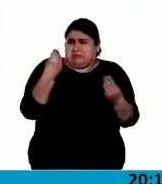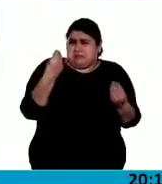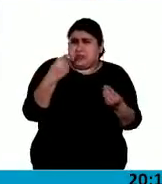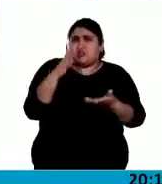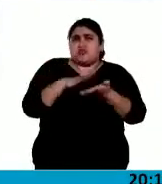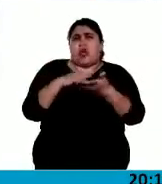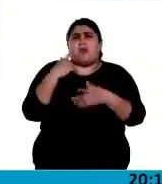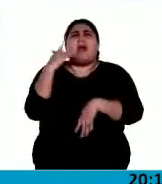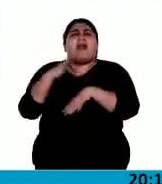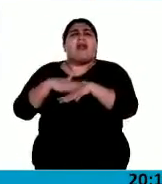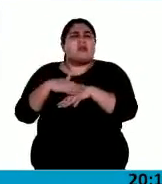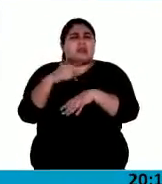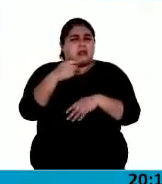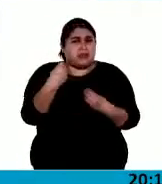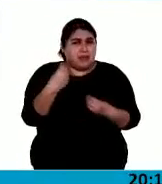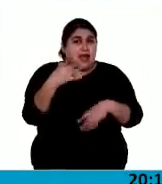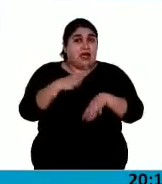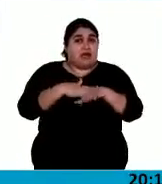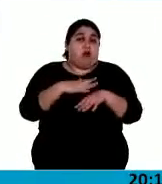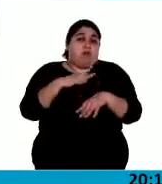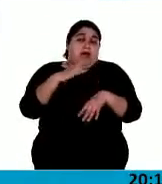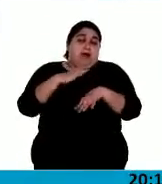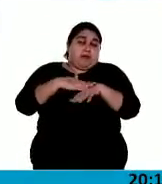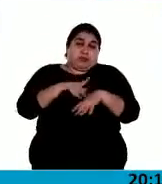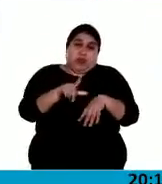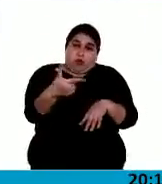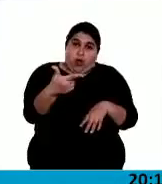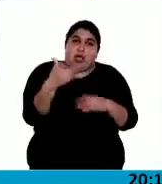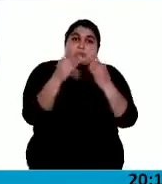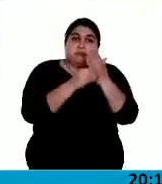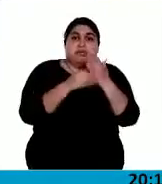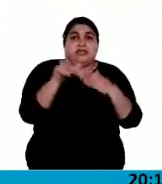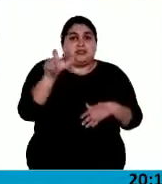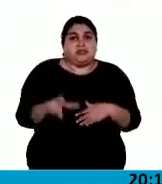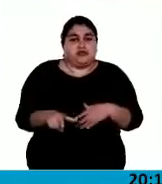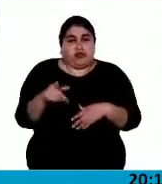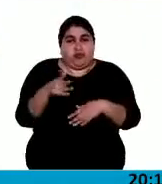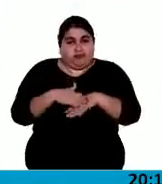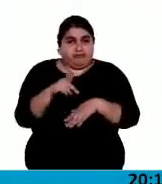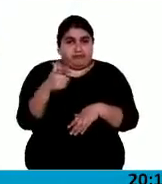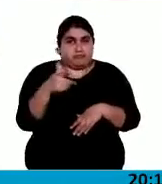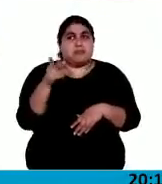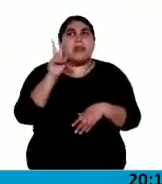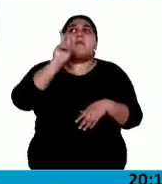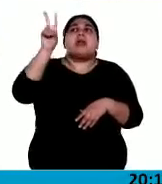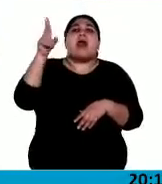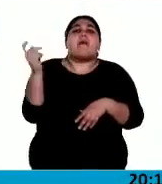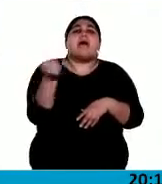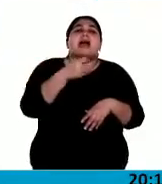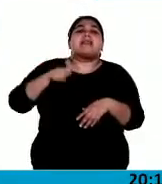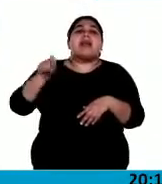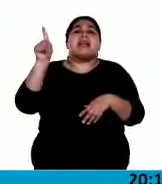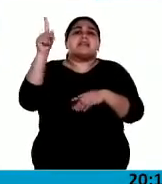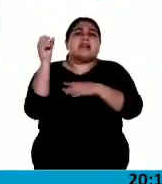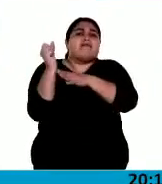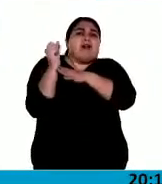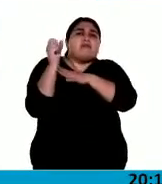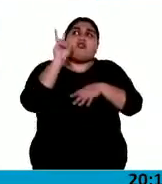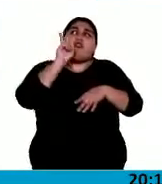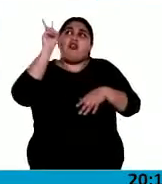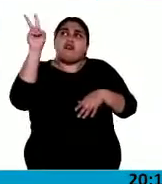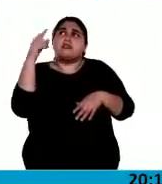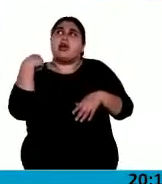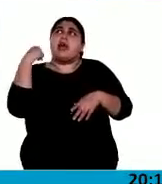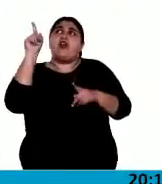responsabilidad. La irresponsabilidad era del ministro, claramente, que miraba más lo que hacía un tenista reconocido que el problema